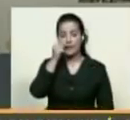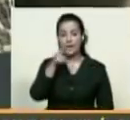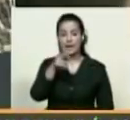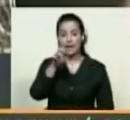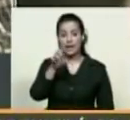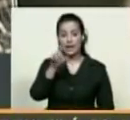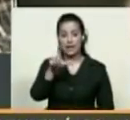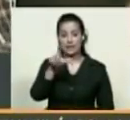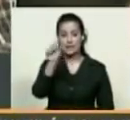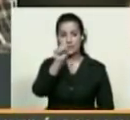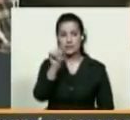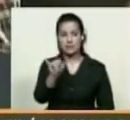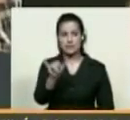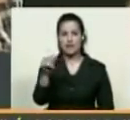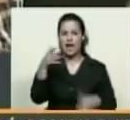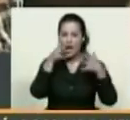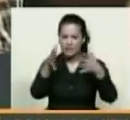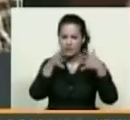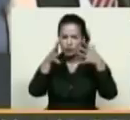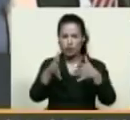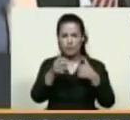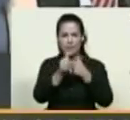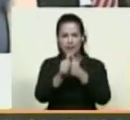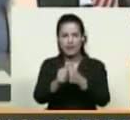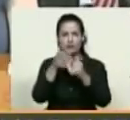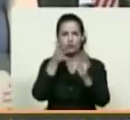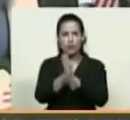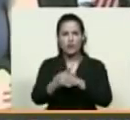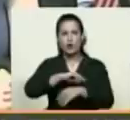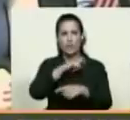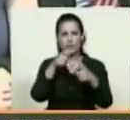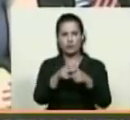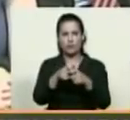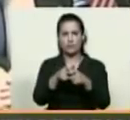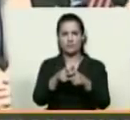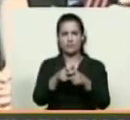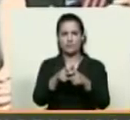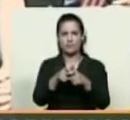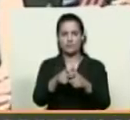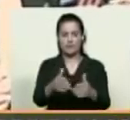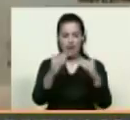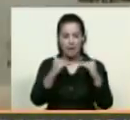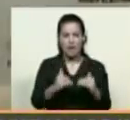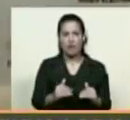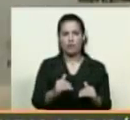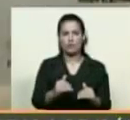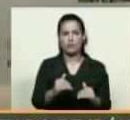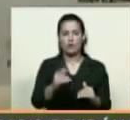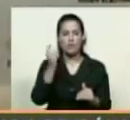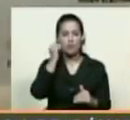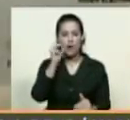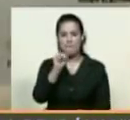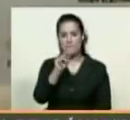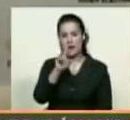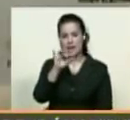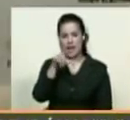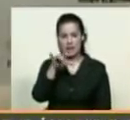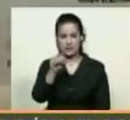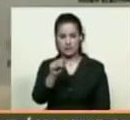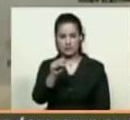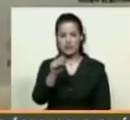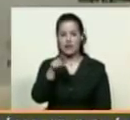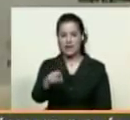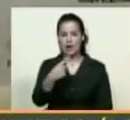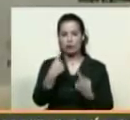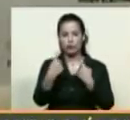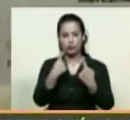Carmelo Borrego, asesores permanentes de la Comisión, ciudadana Marialis Ortegano,